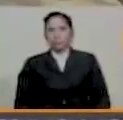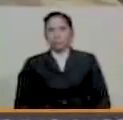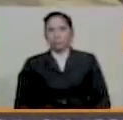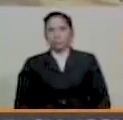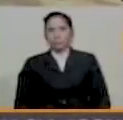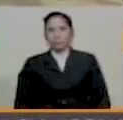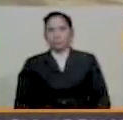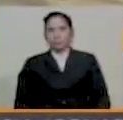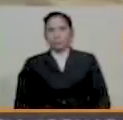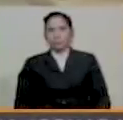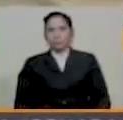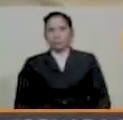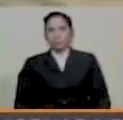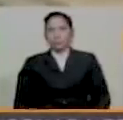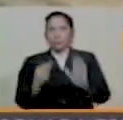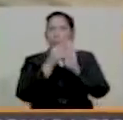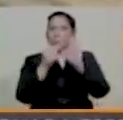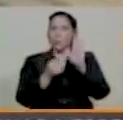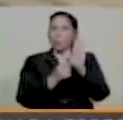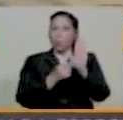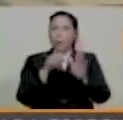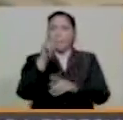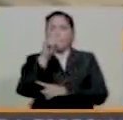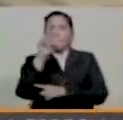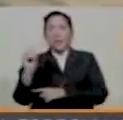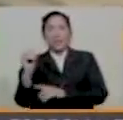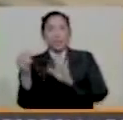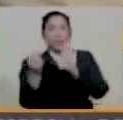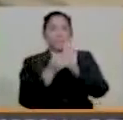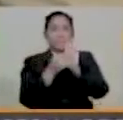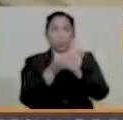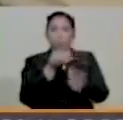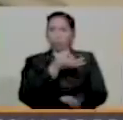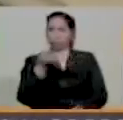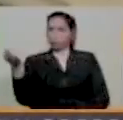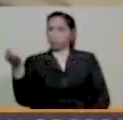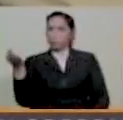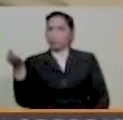Con un promedio académico de 20 puntos.